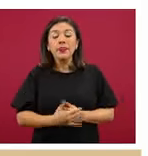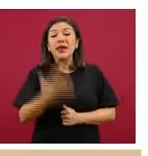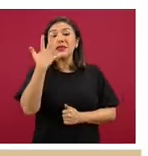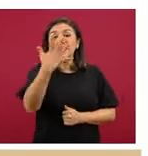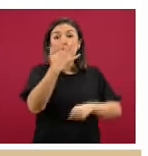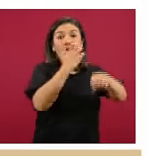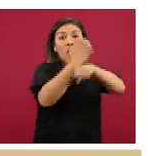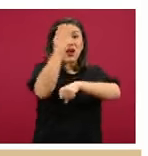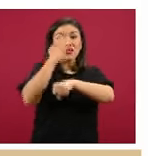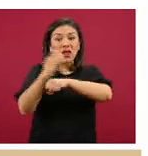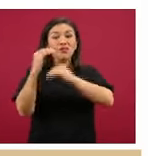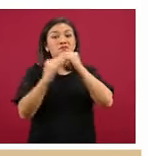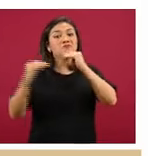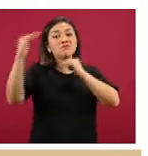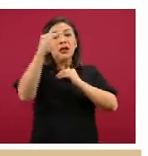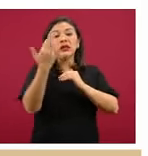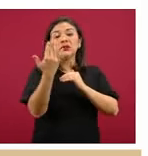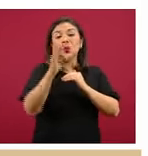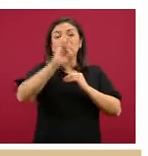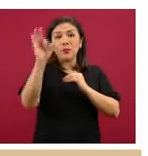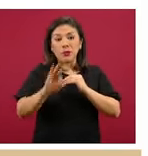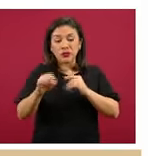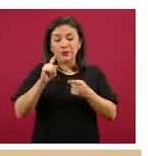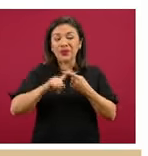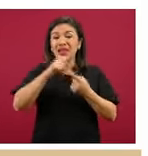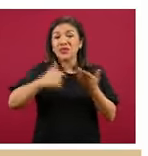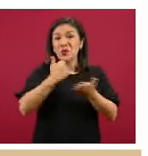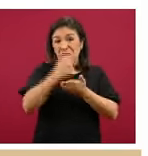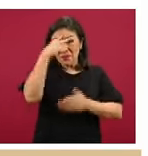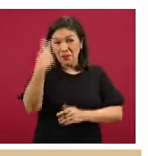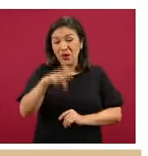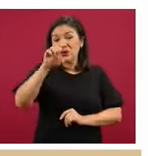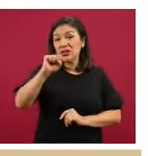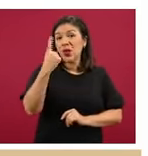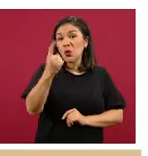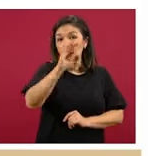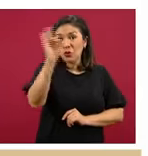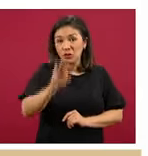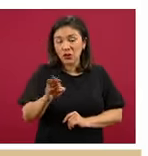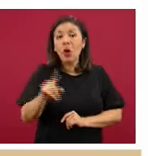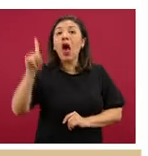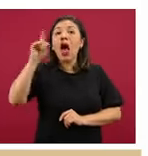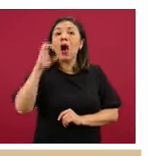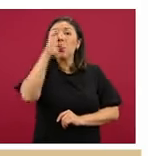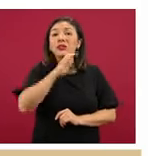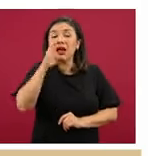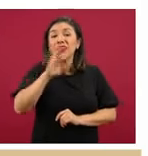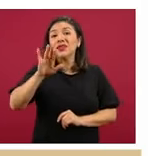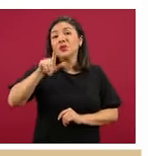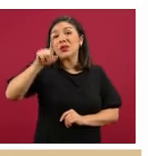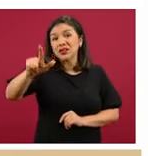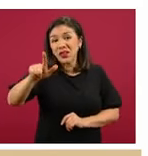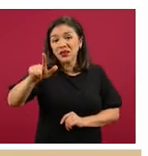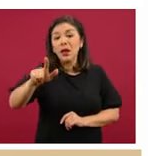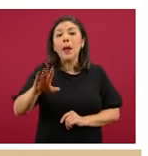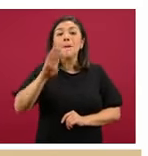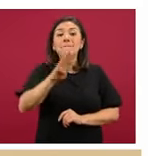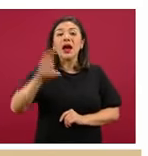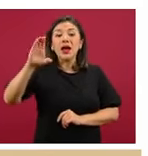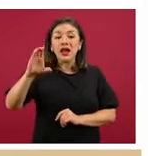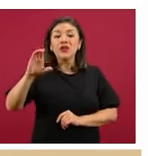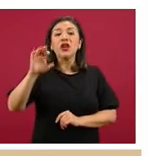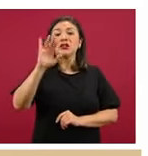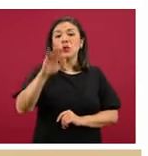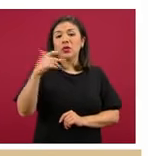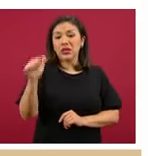5 estados que están por arriba del 50%, la Ciudad de México con 61%, Aguascalientes con 57%, Baja California